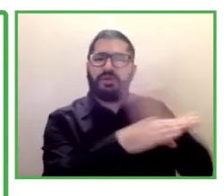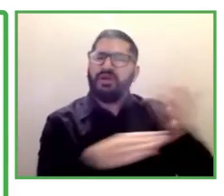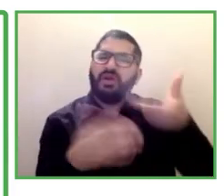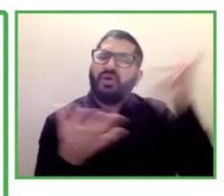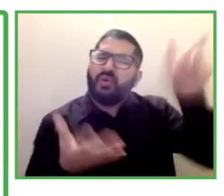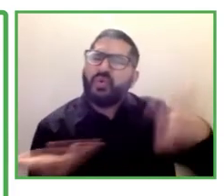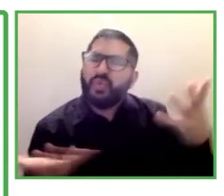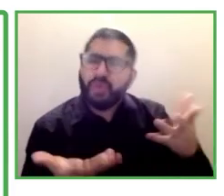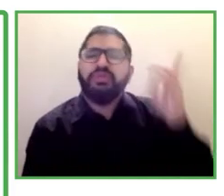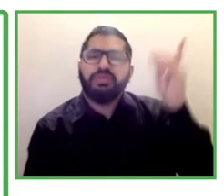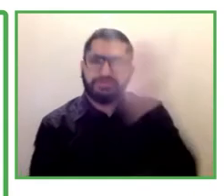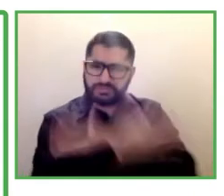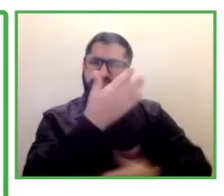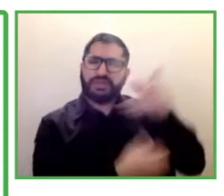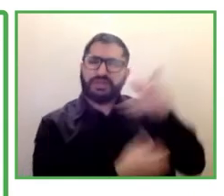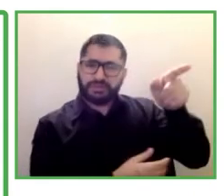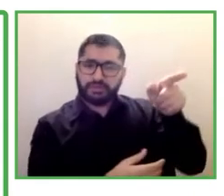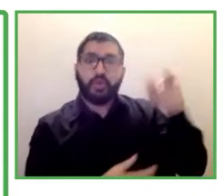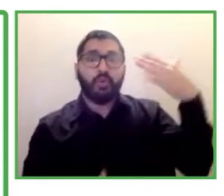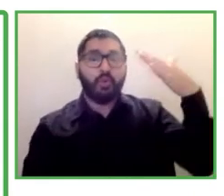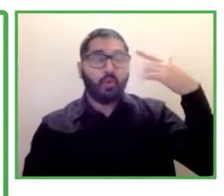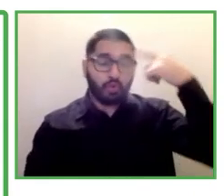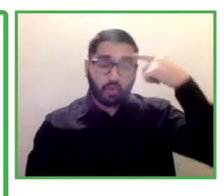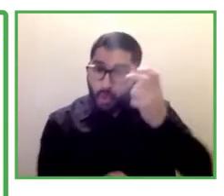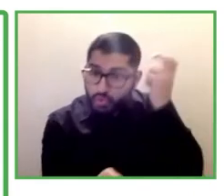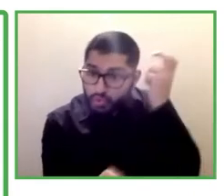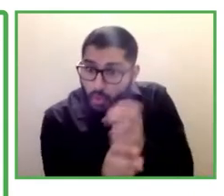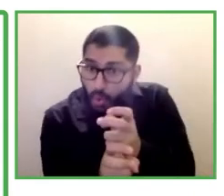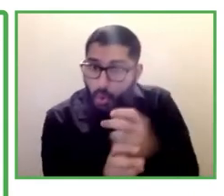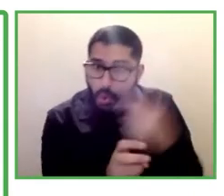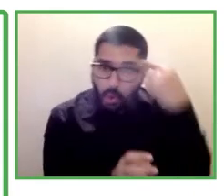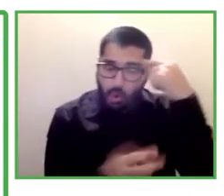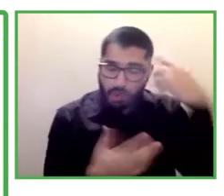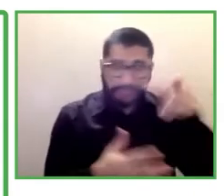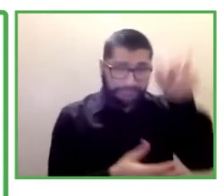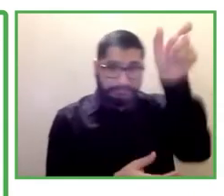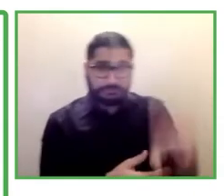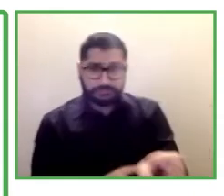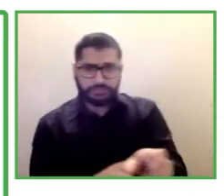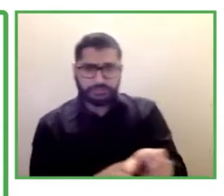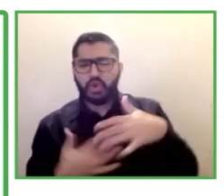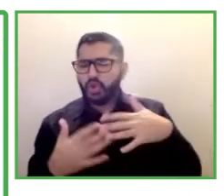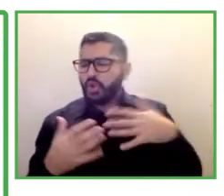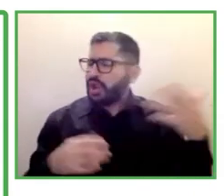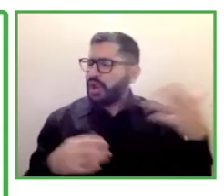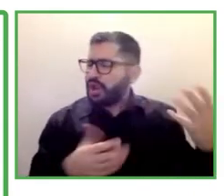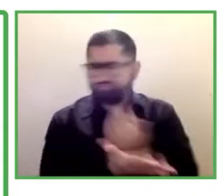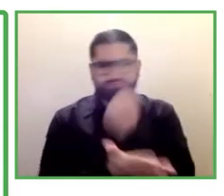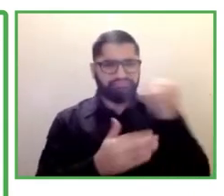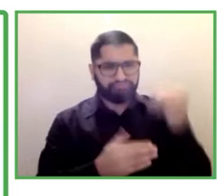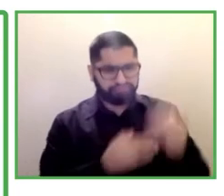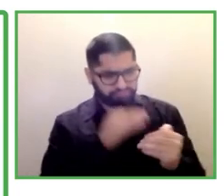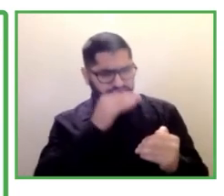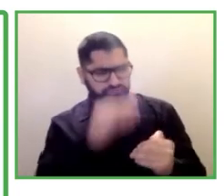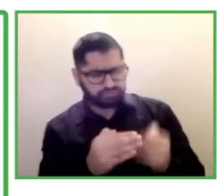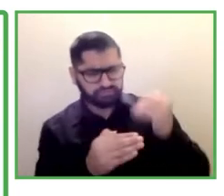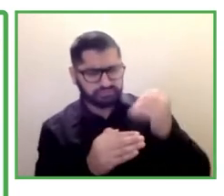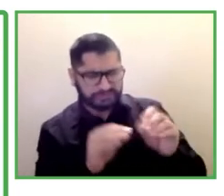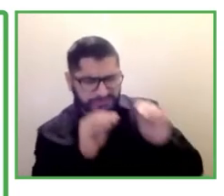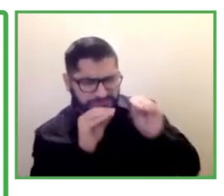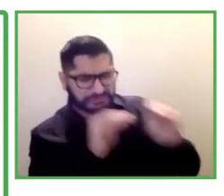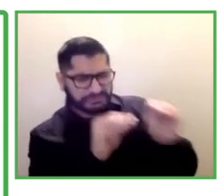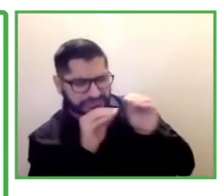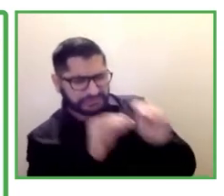él ha podido seguir adelante con su curso y también ha podido seguir